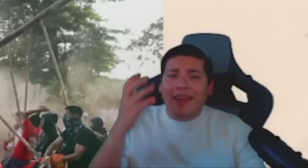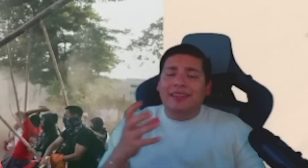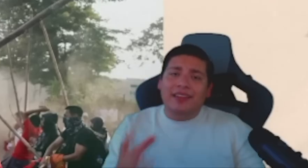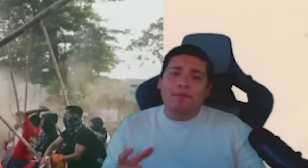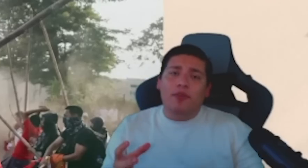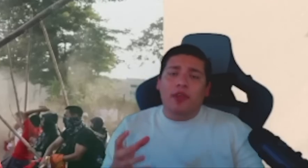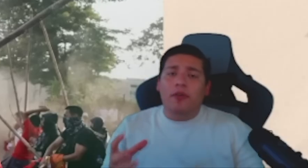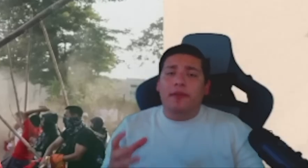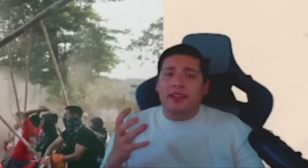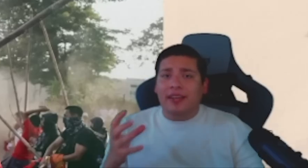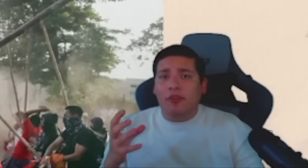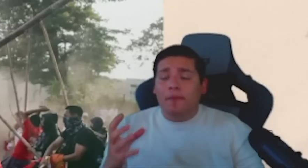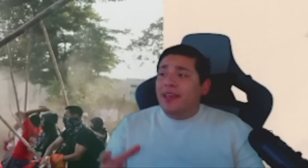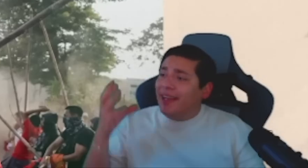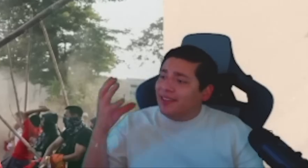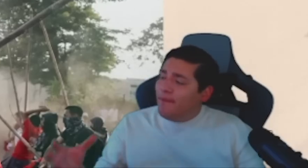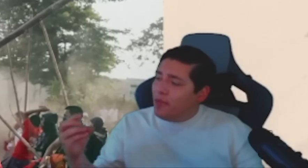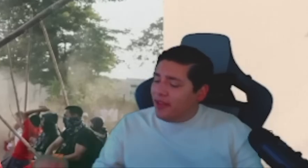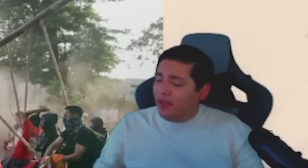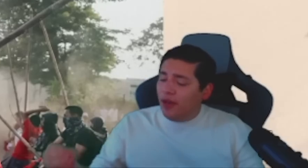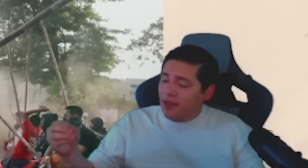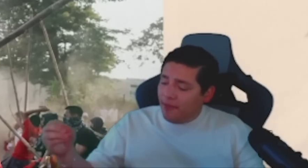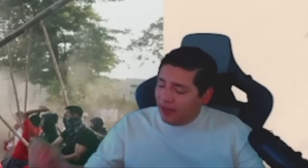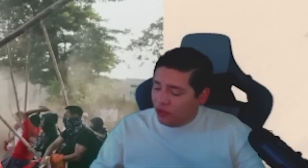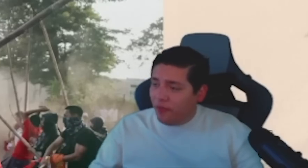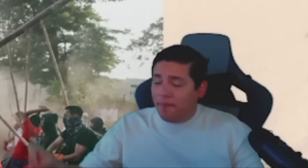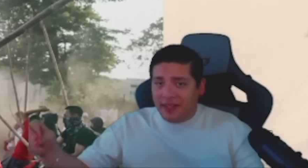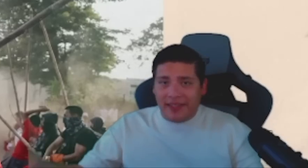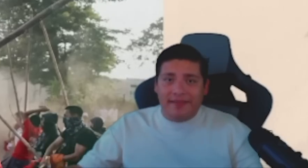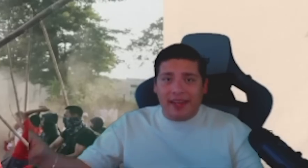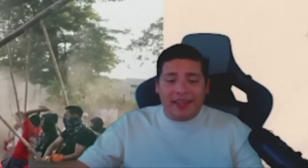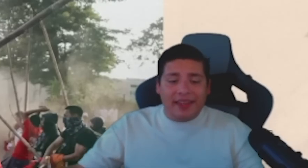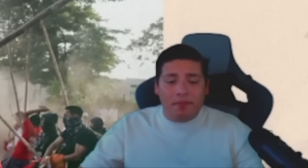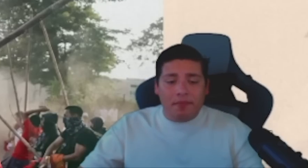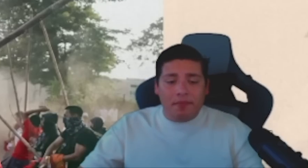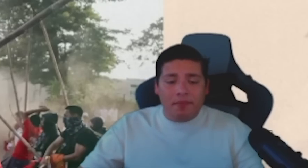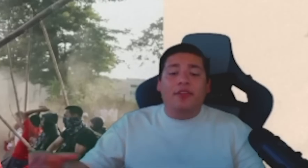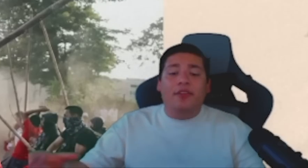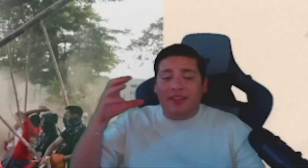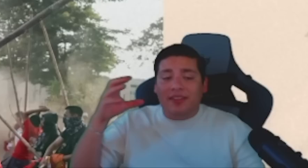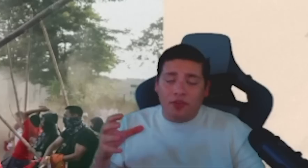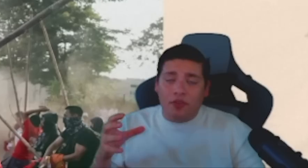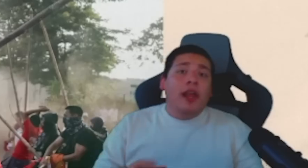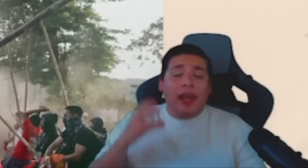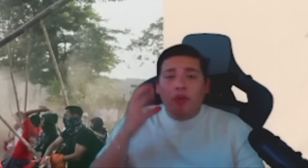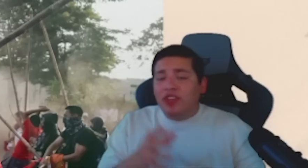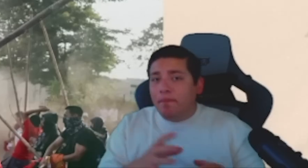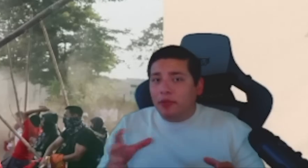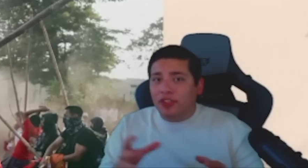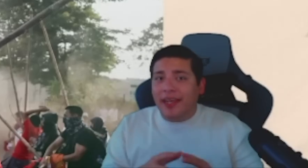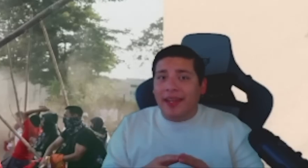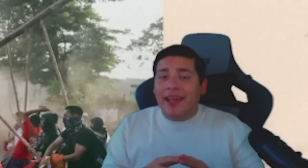en contra de este tipo de golpes de estado y que están pidiendo la liberación del presidente legítimo Pedro Castillo.